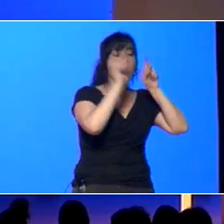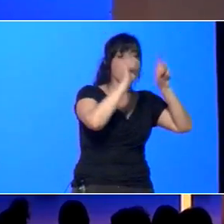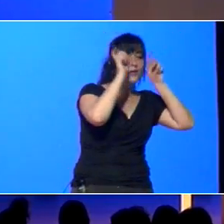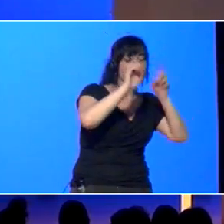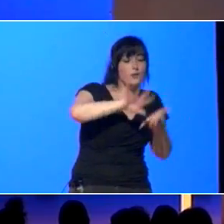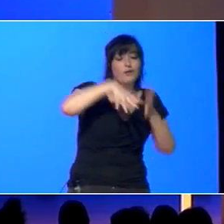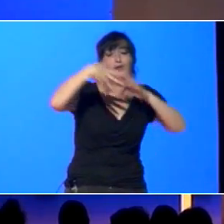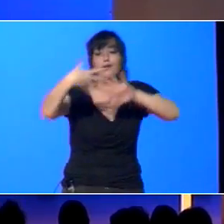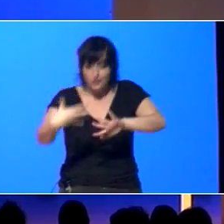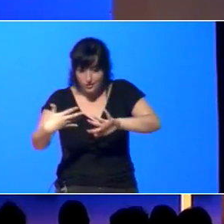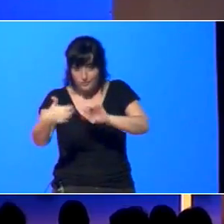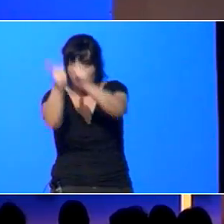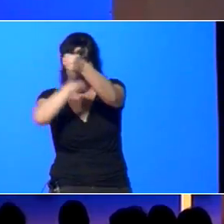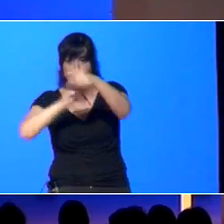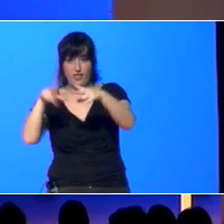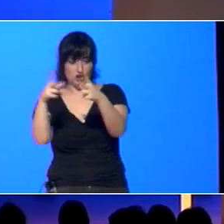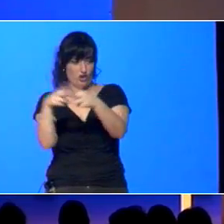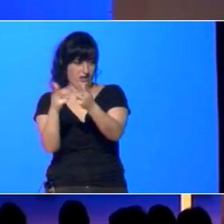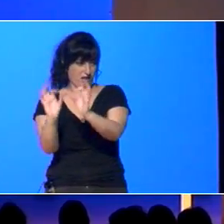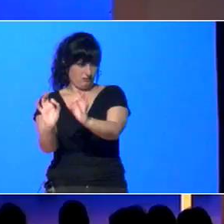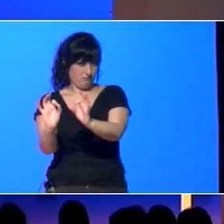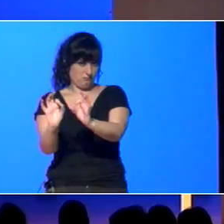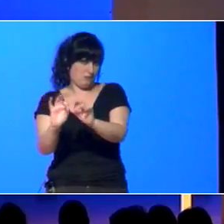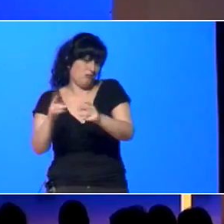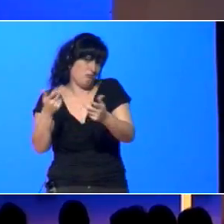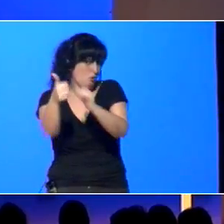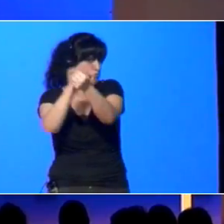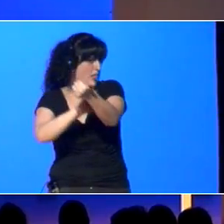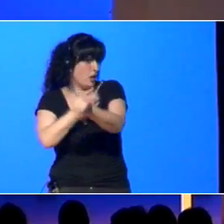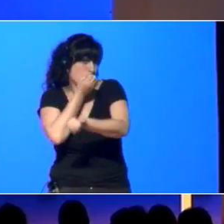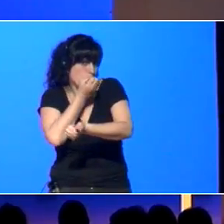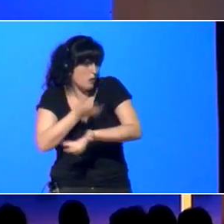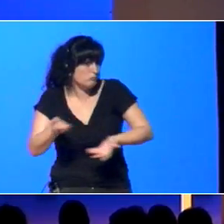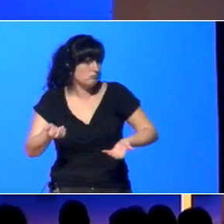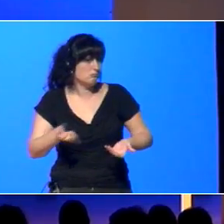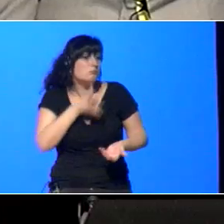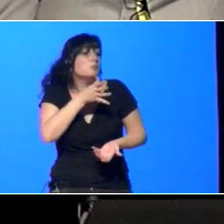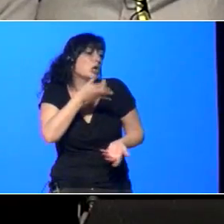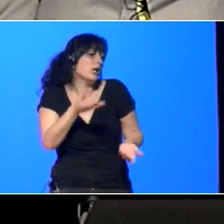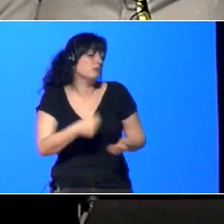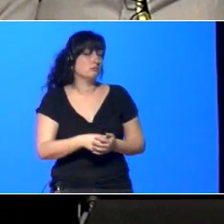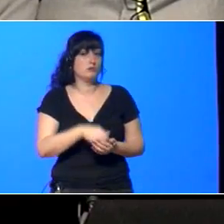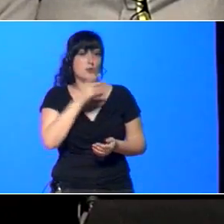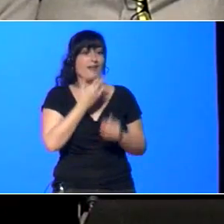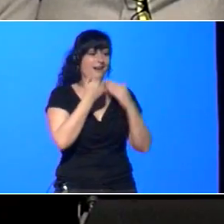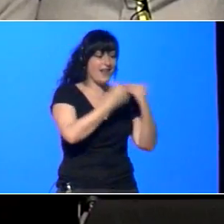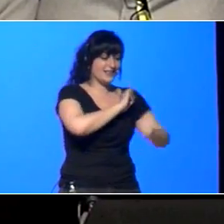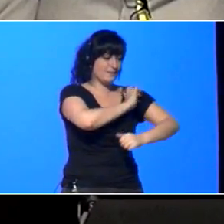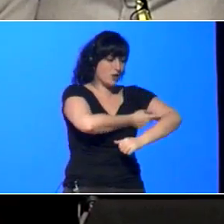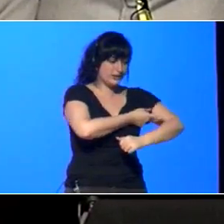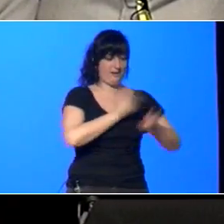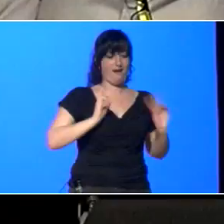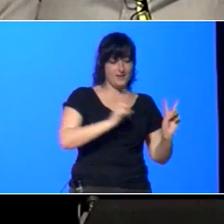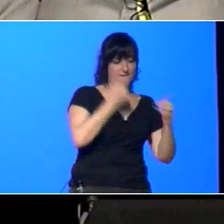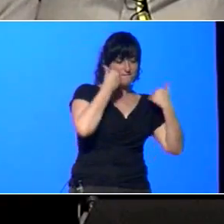al modelo social, ¿no? Al resto de ámbitos sociales, que es un modelo bueno. ¿Por qué? Joder, porque a través de la actividad física y el deporte nosotros